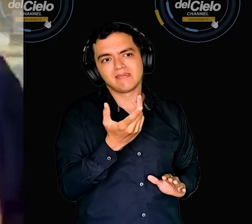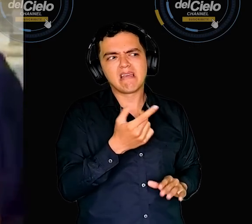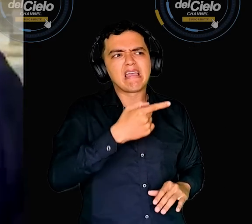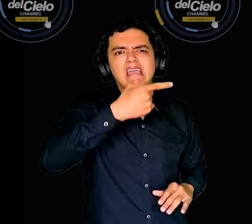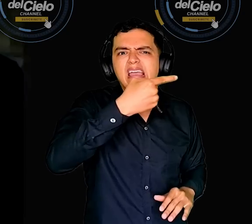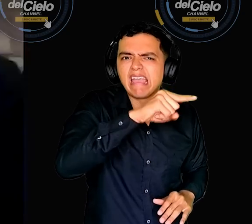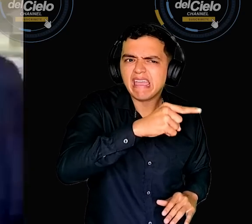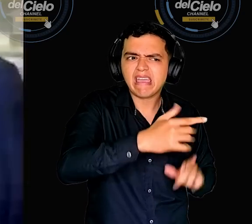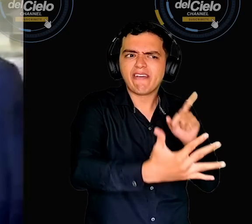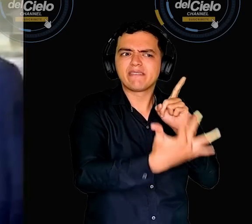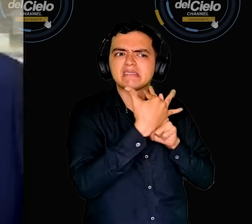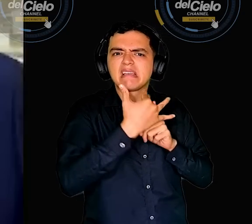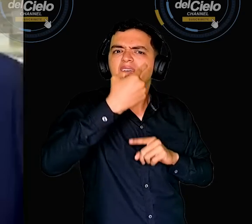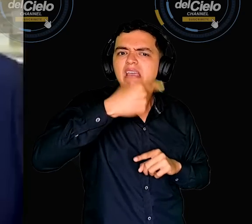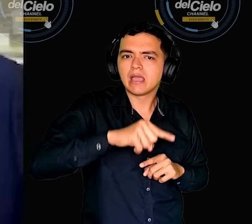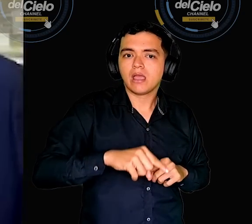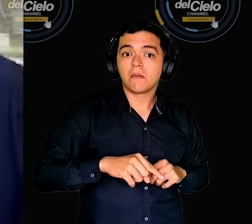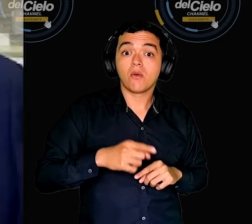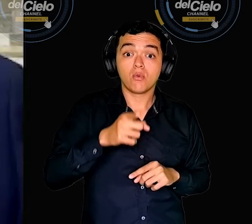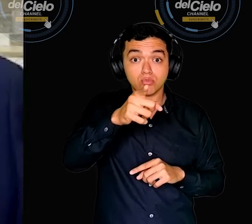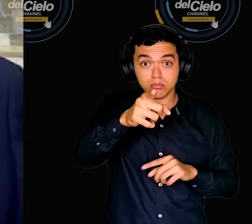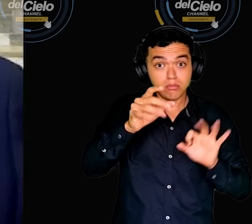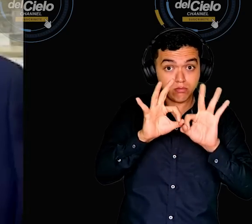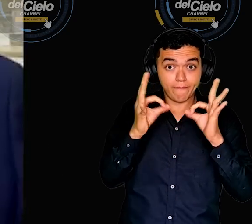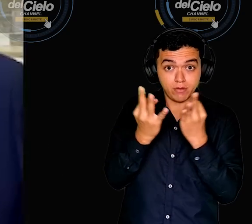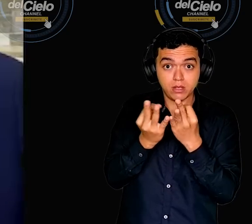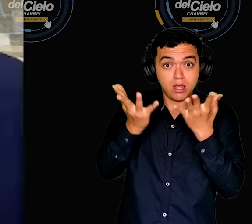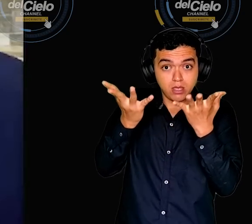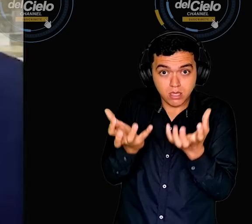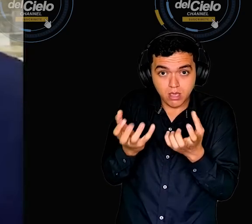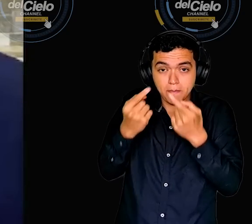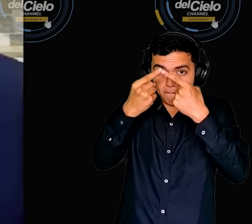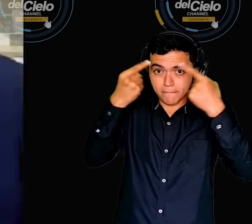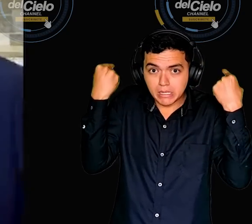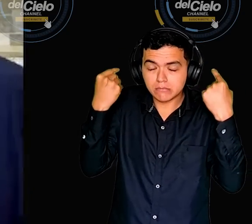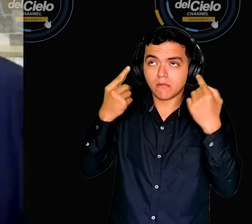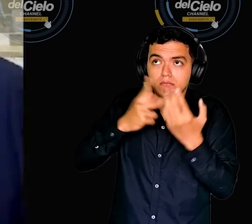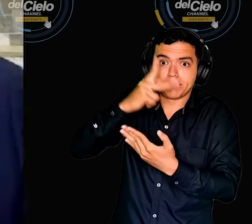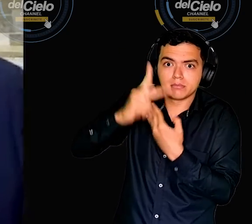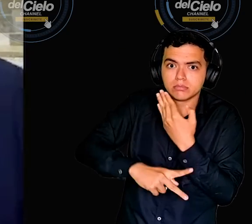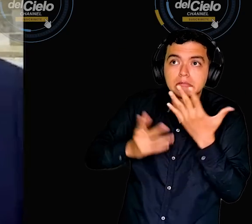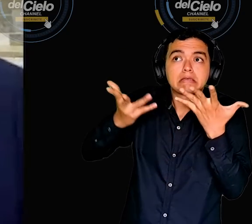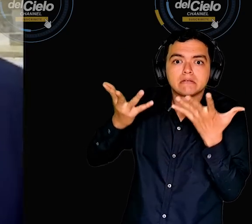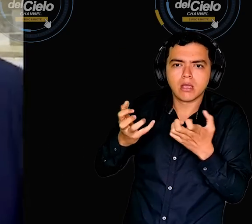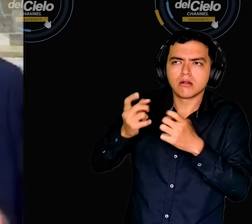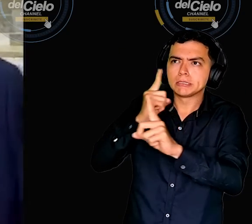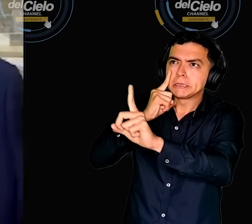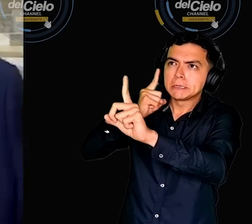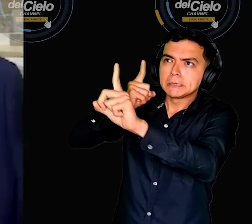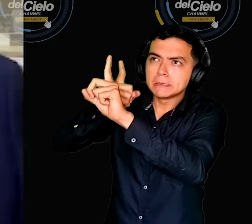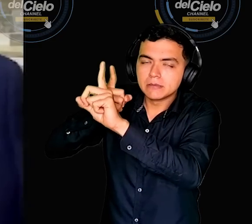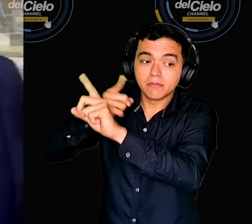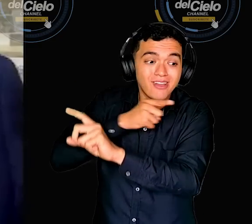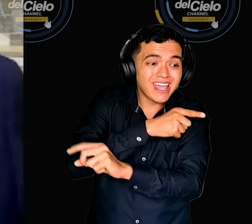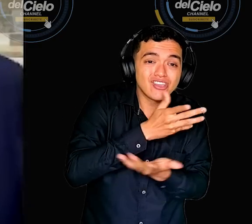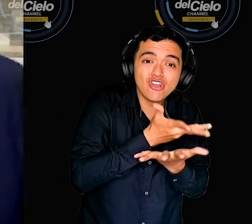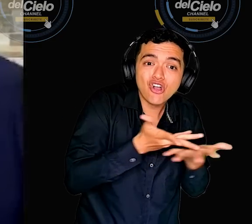cada grupo que quiere realmente compartir y producir y tener la sinergia que sea de